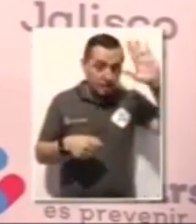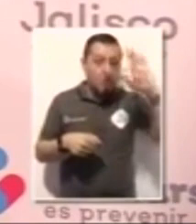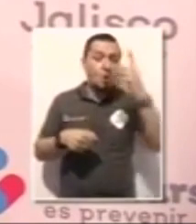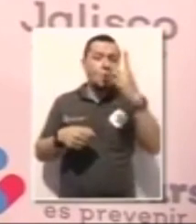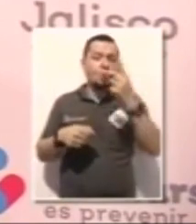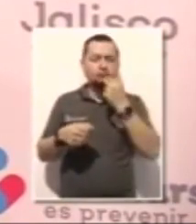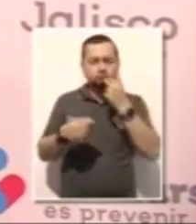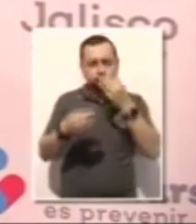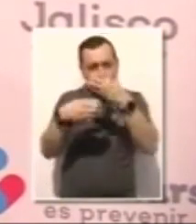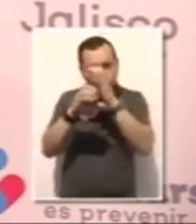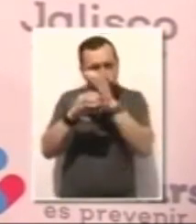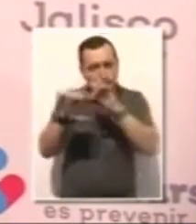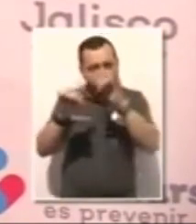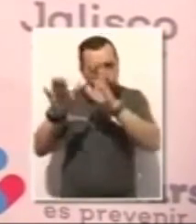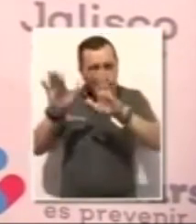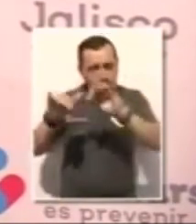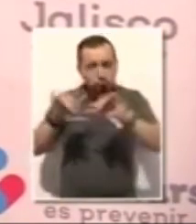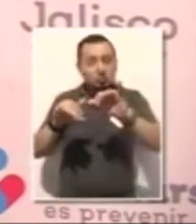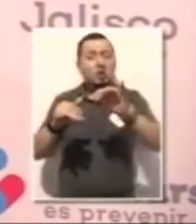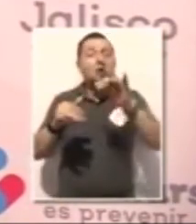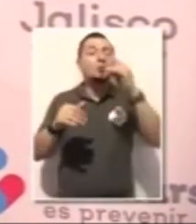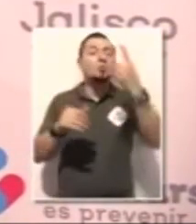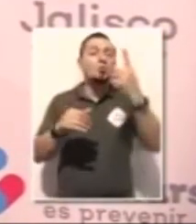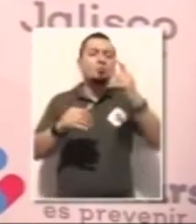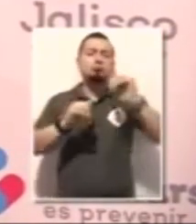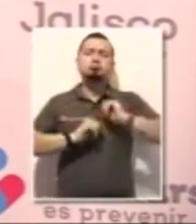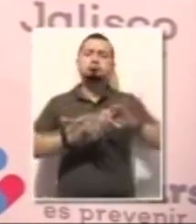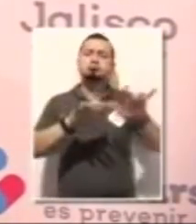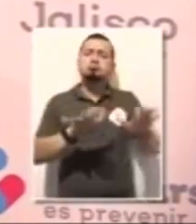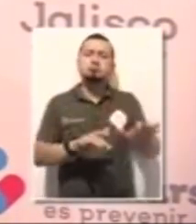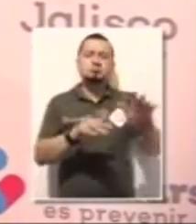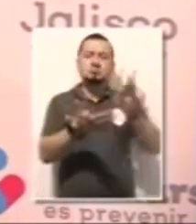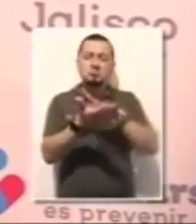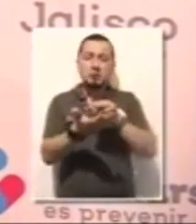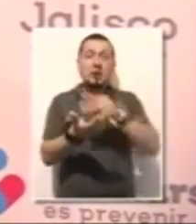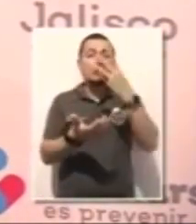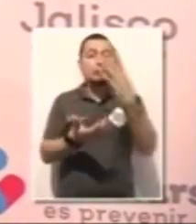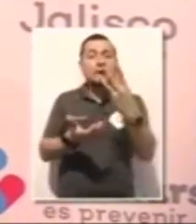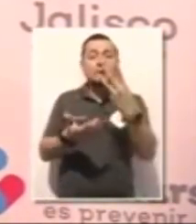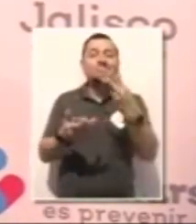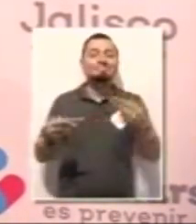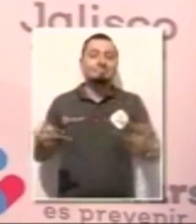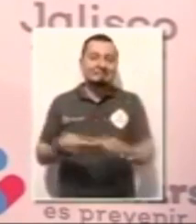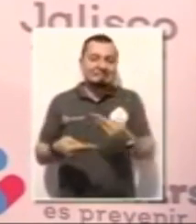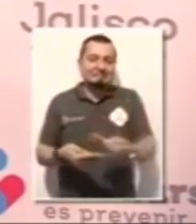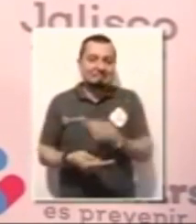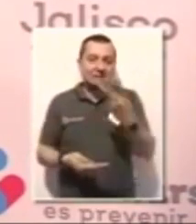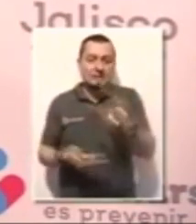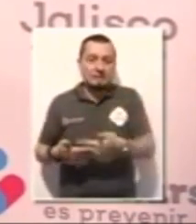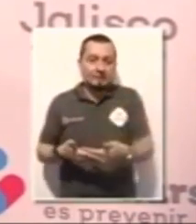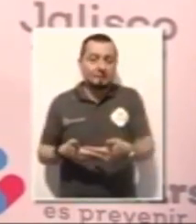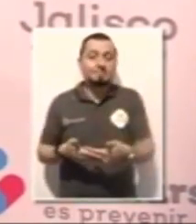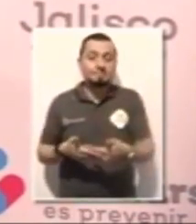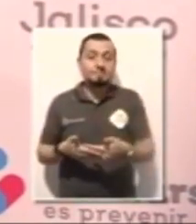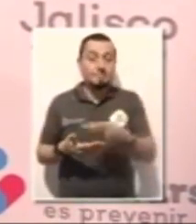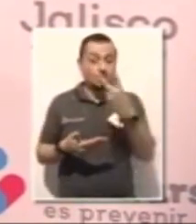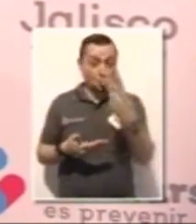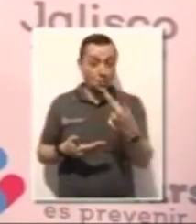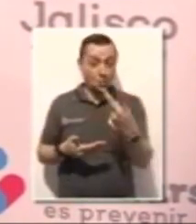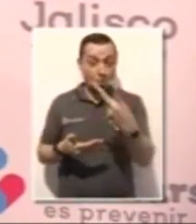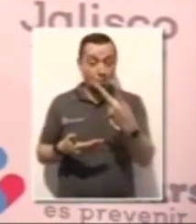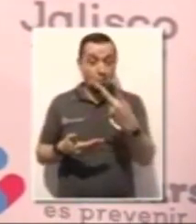biólogo un técnico de archivo y tres recién nacidos dos de ellos